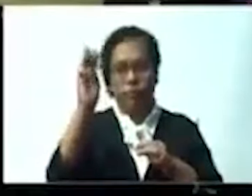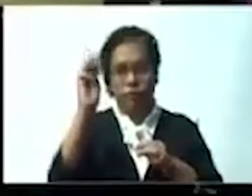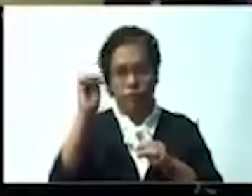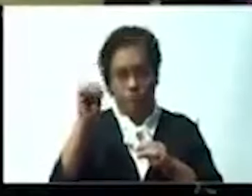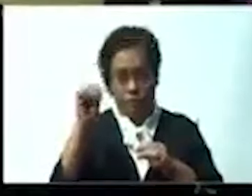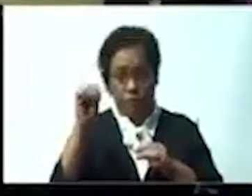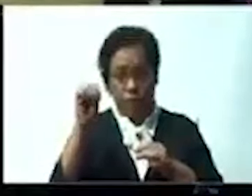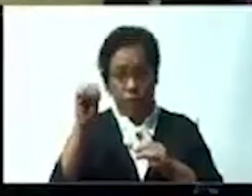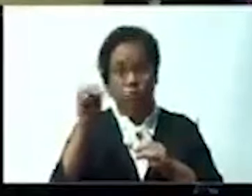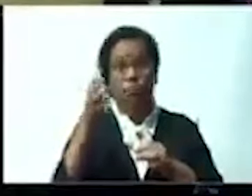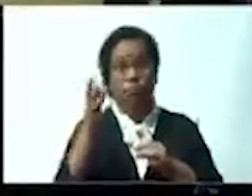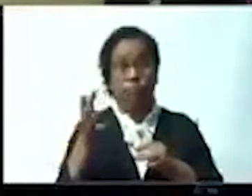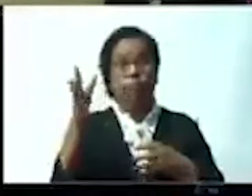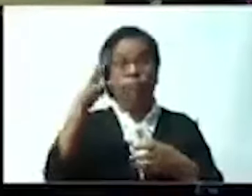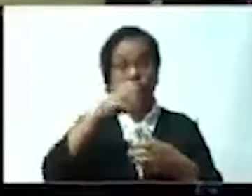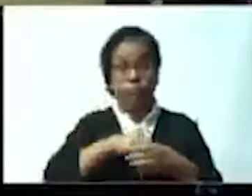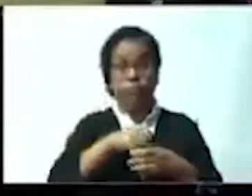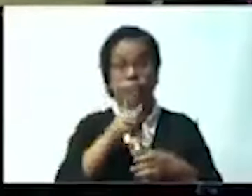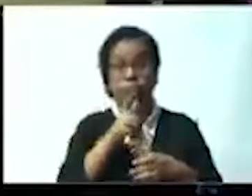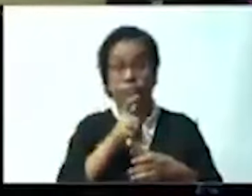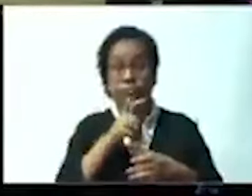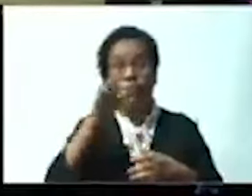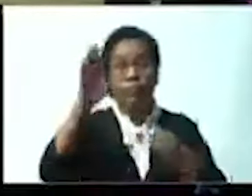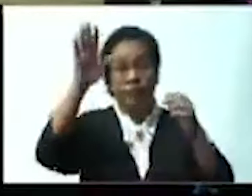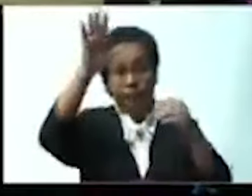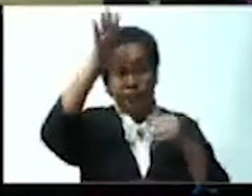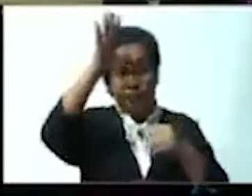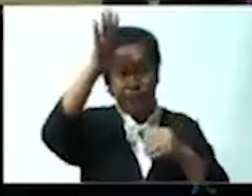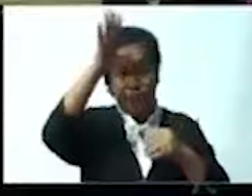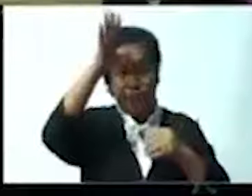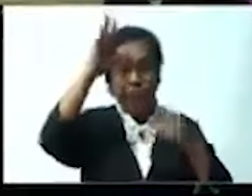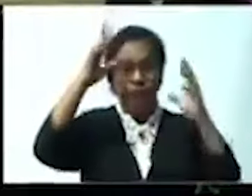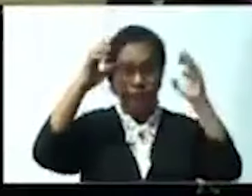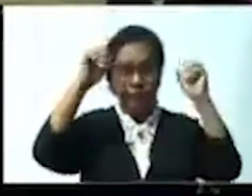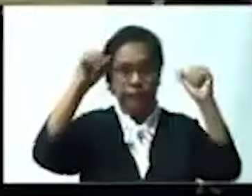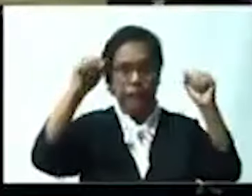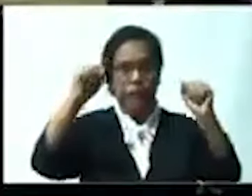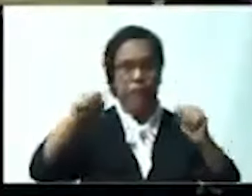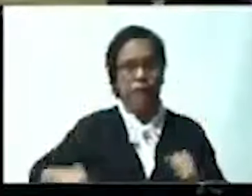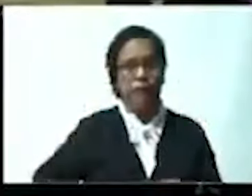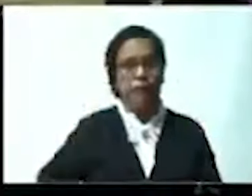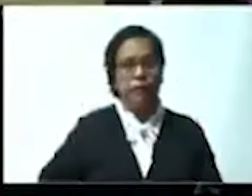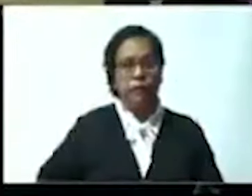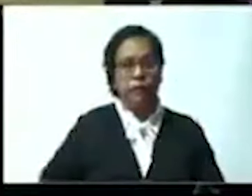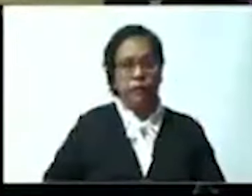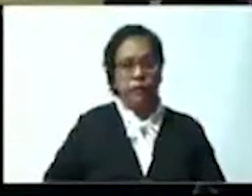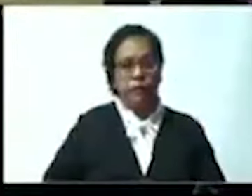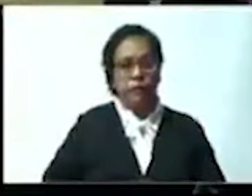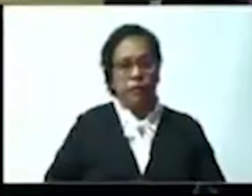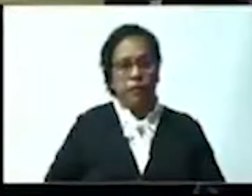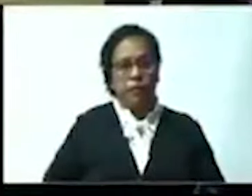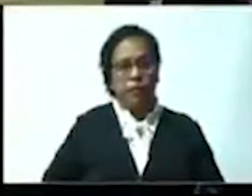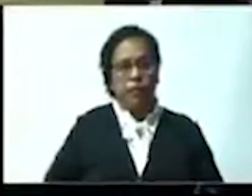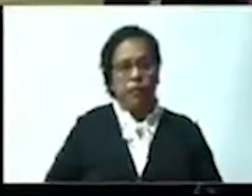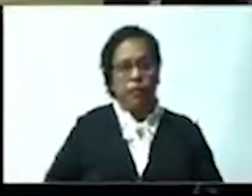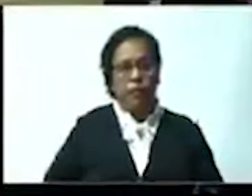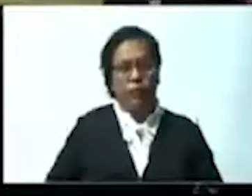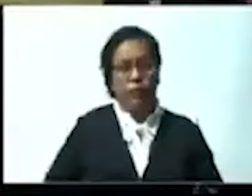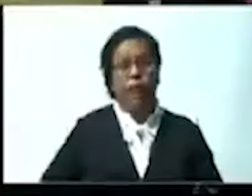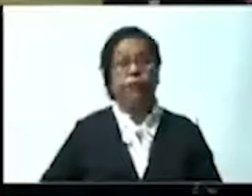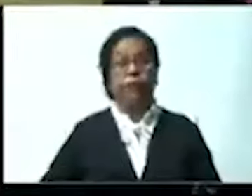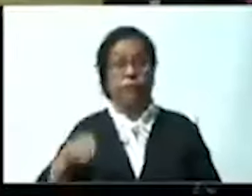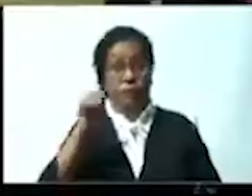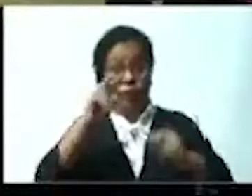presidente, se estableció que ese contrato no había dejado beneficios para el